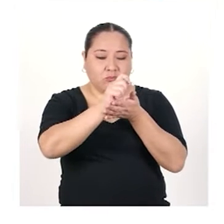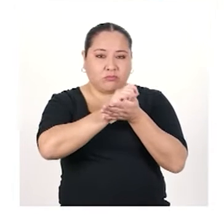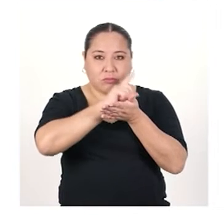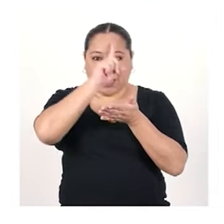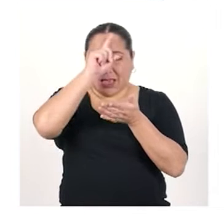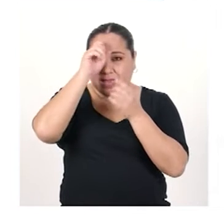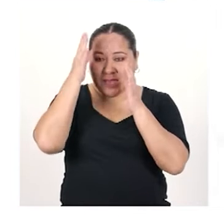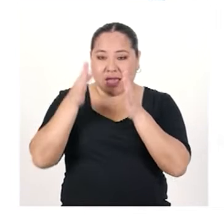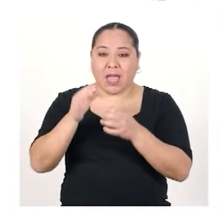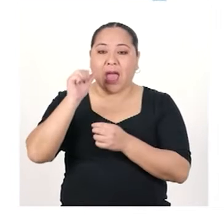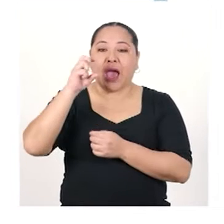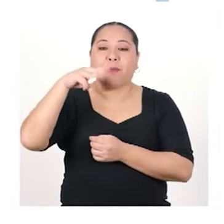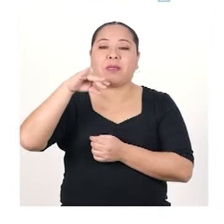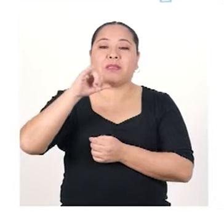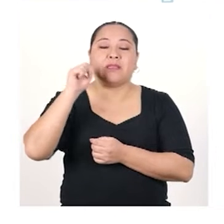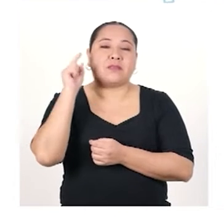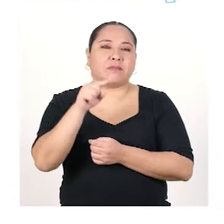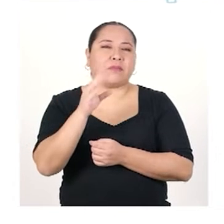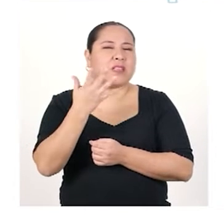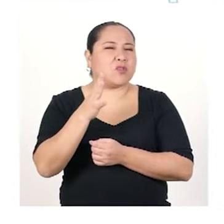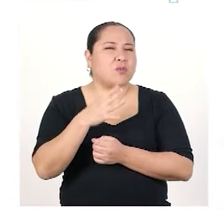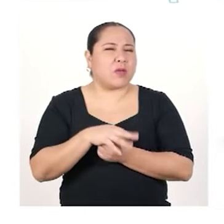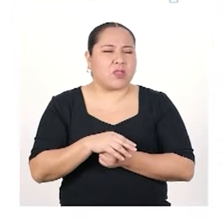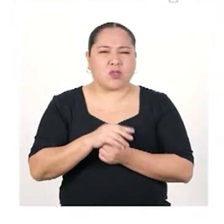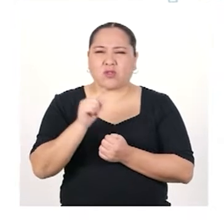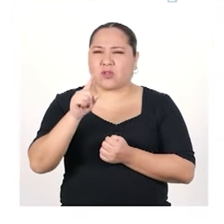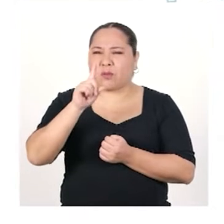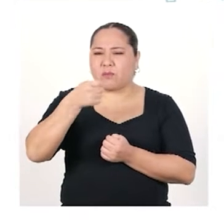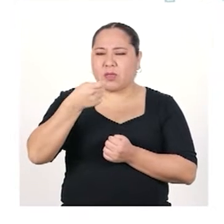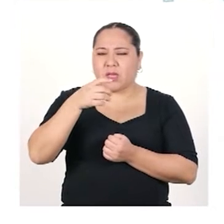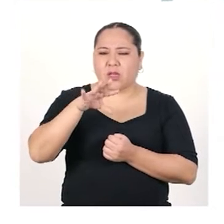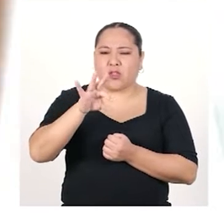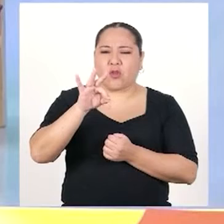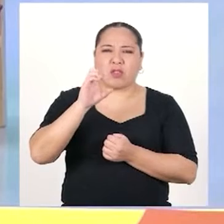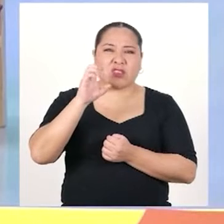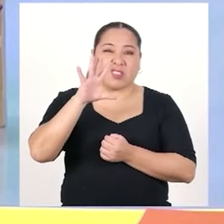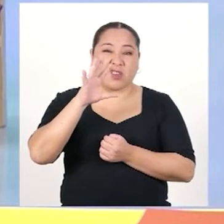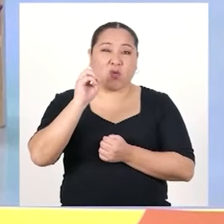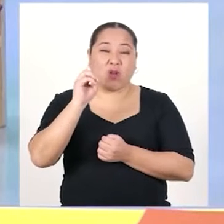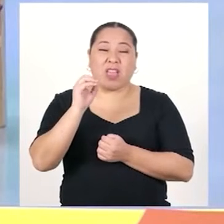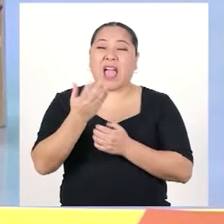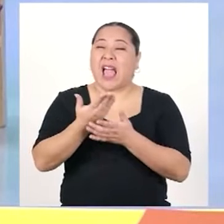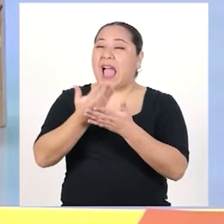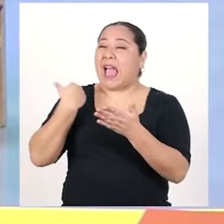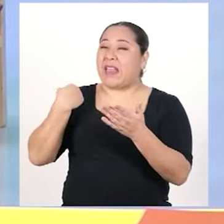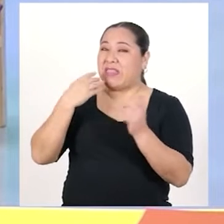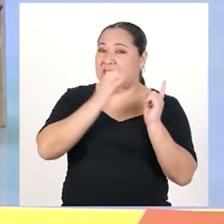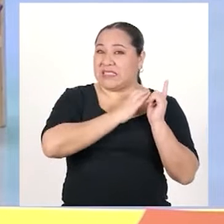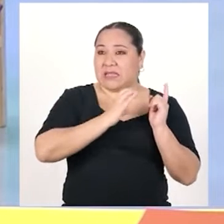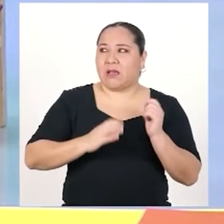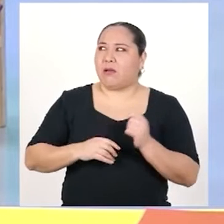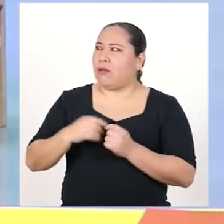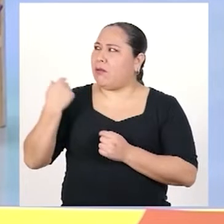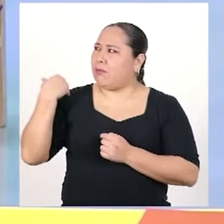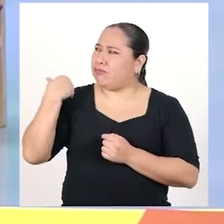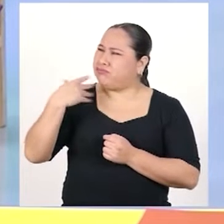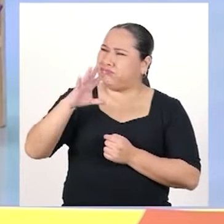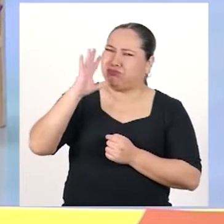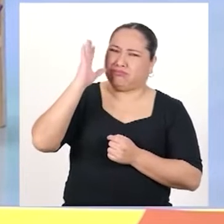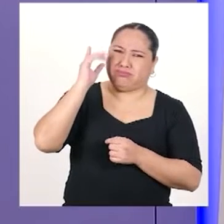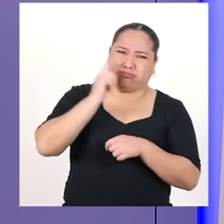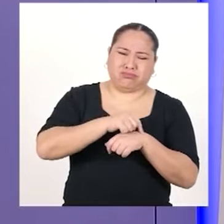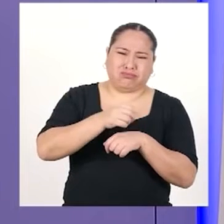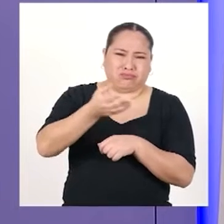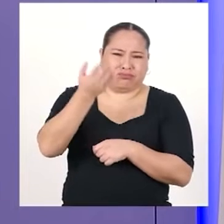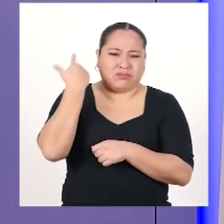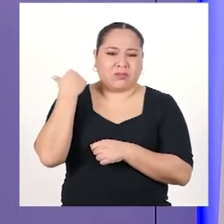egipcio Amis, alrededor de 1650 a.C. Eso es hace un montón de tiempo,